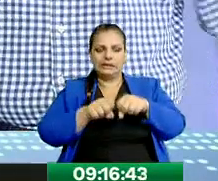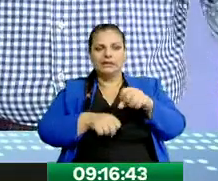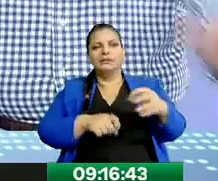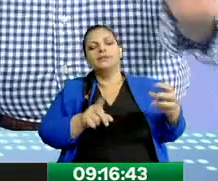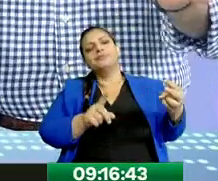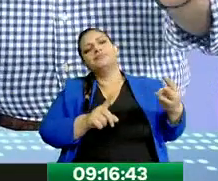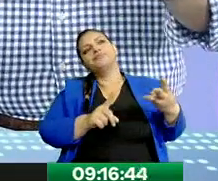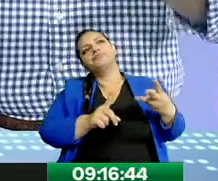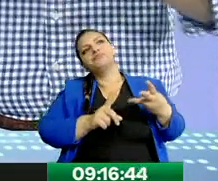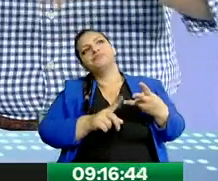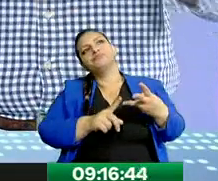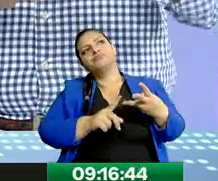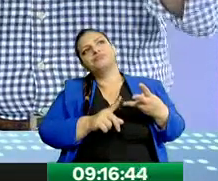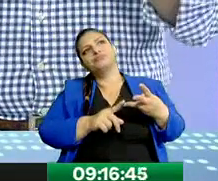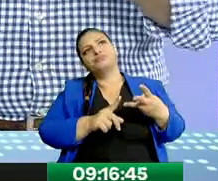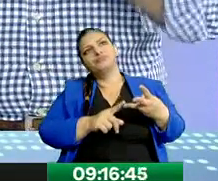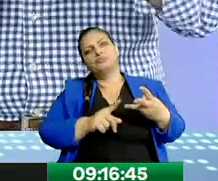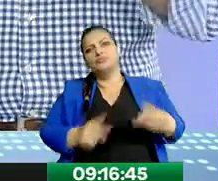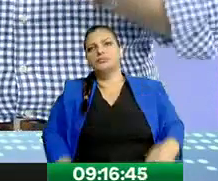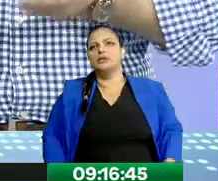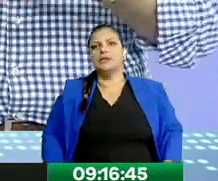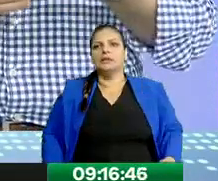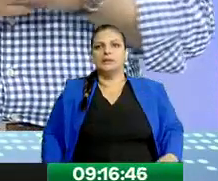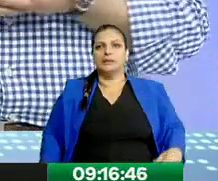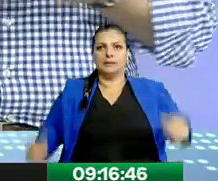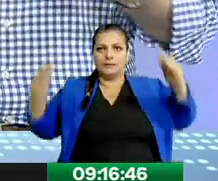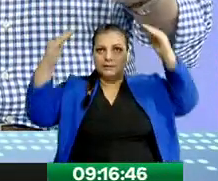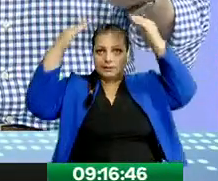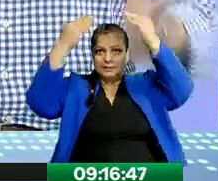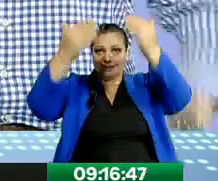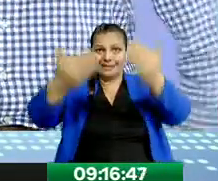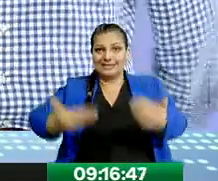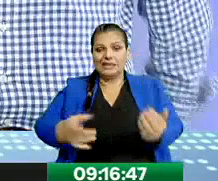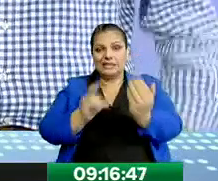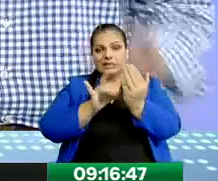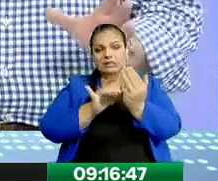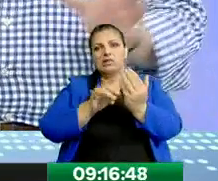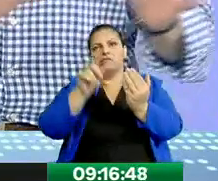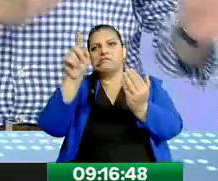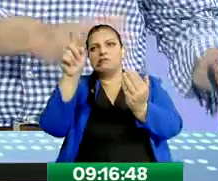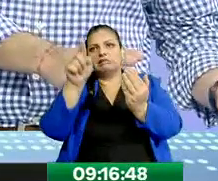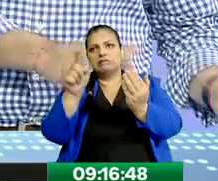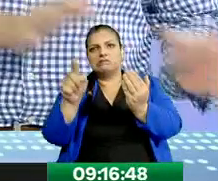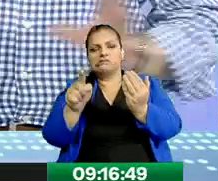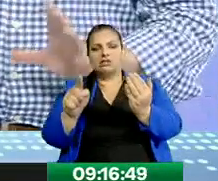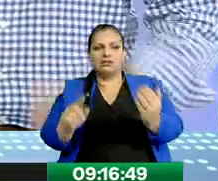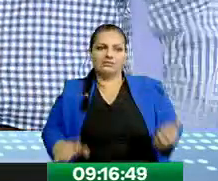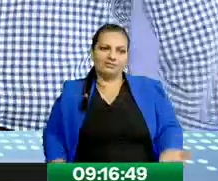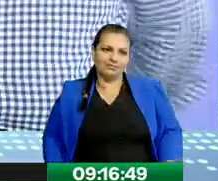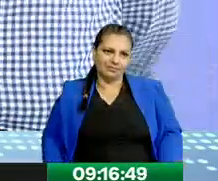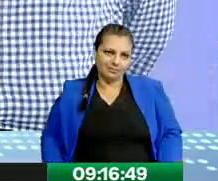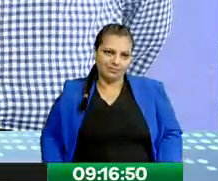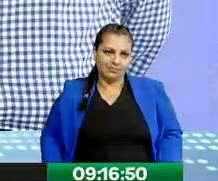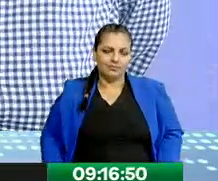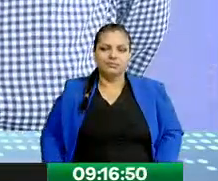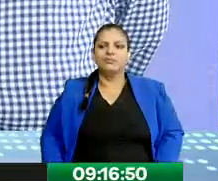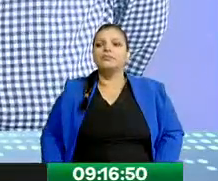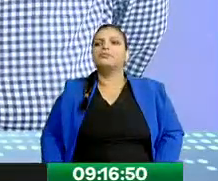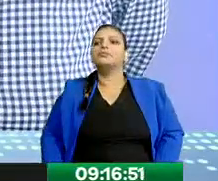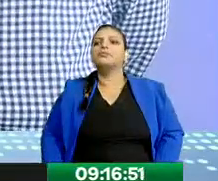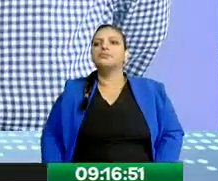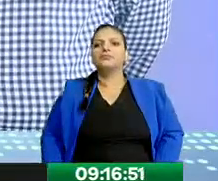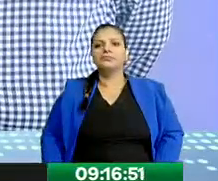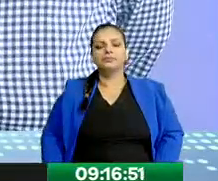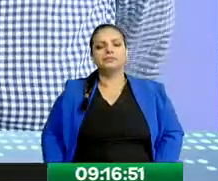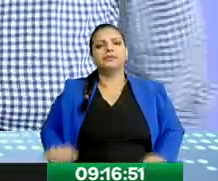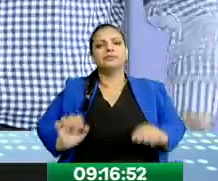ya el parabrisas que puede estar trizado. Pero eso baja. Lo más alto son lo que es llantas y frenos. Luces.